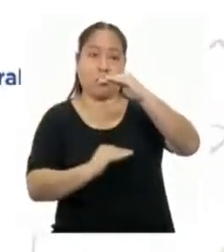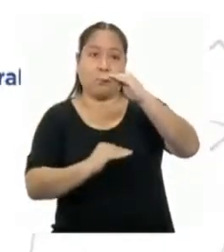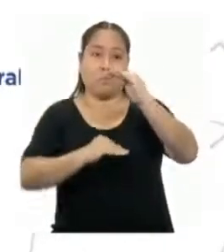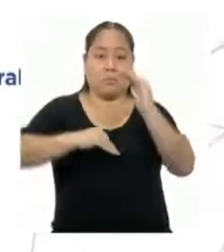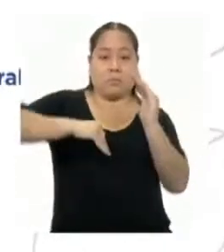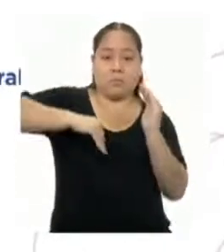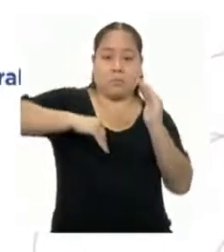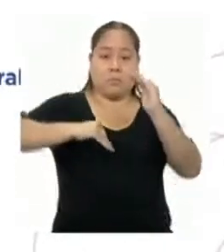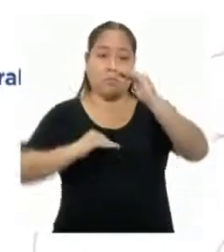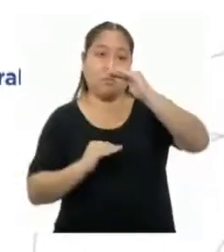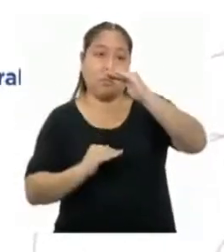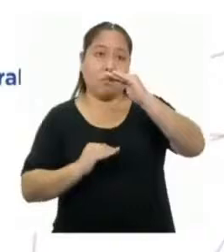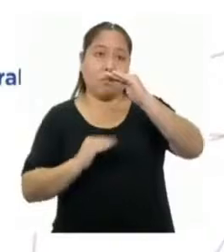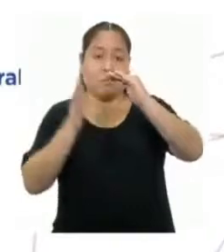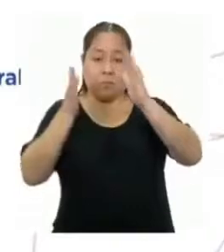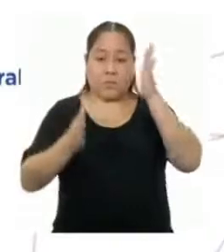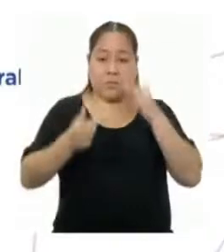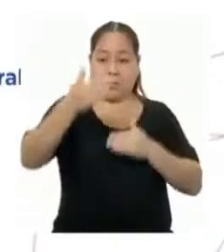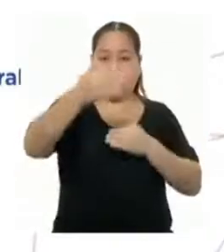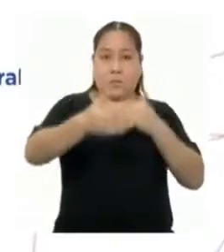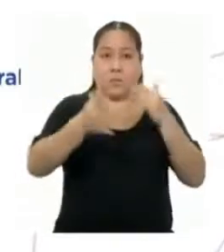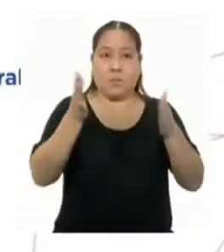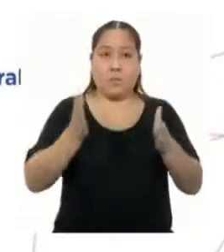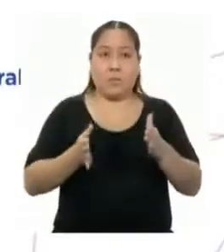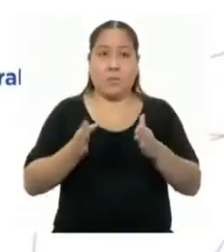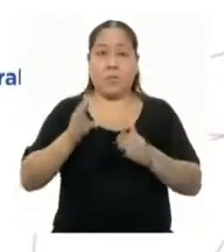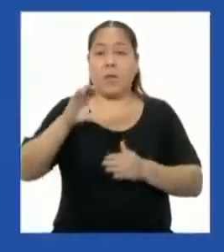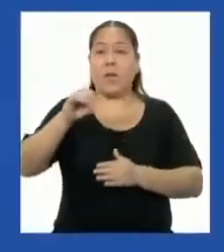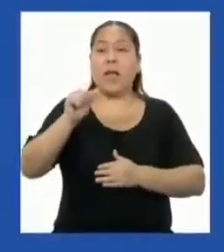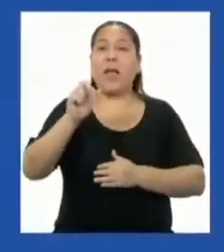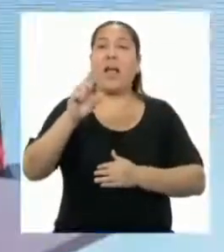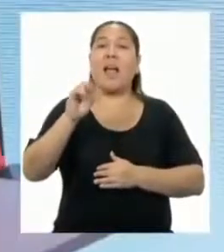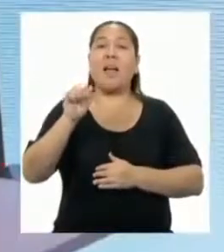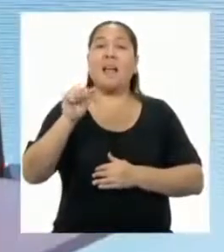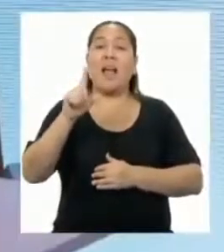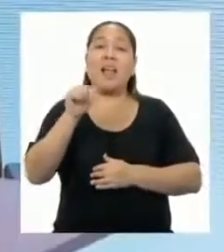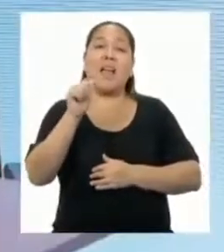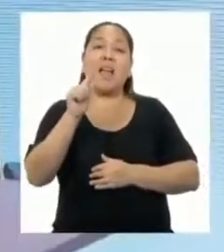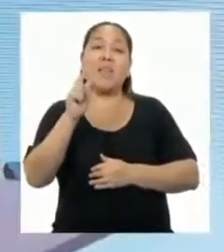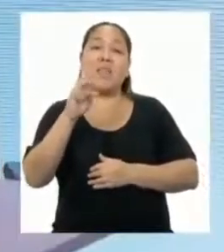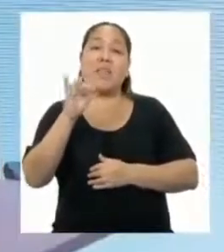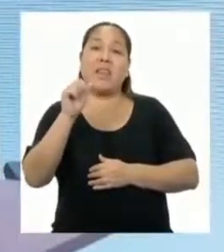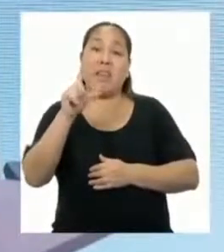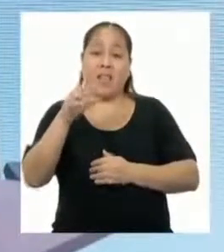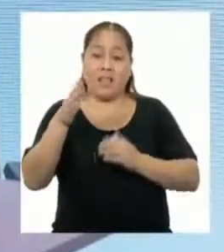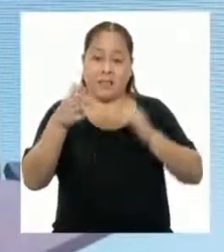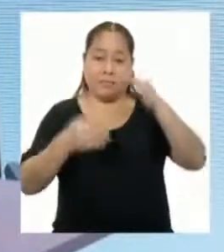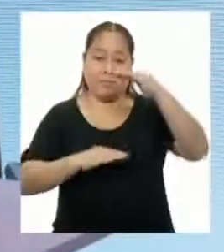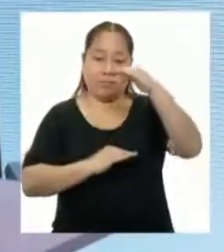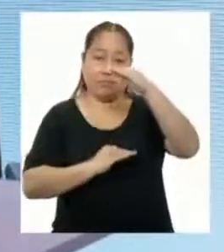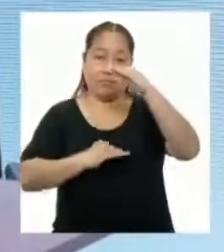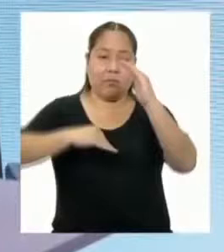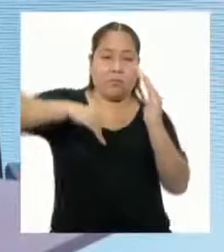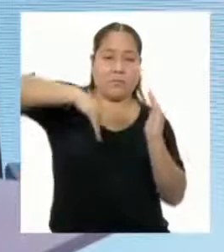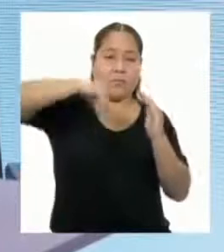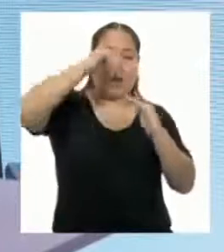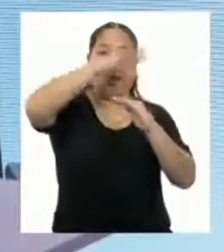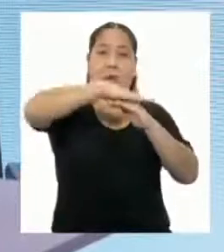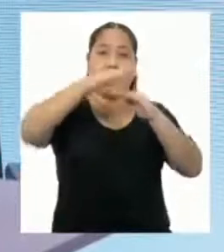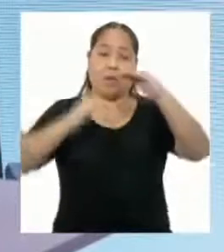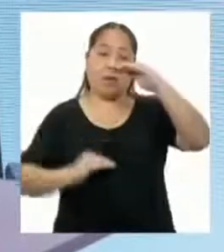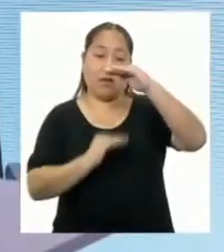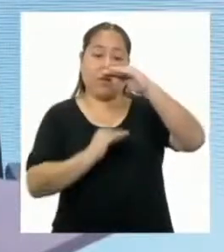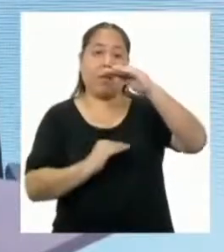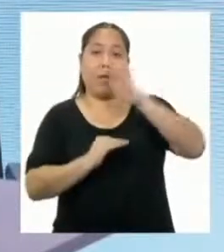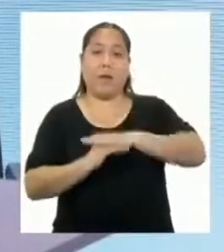de caras son paralelogramos denominados caras laterales. Ajá. Y esta figura que estamos viendo ahorita